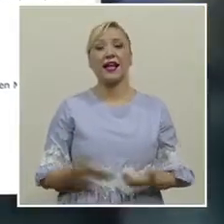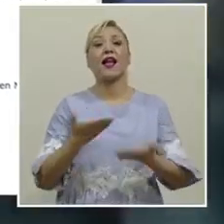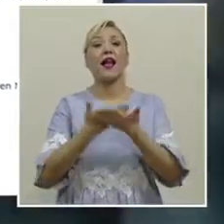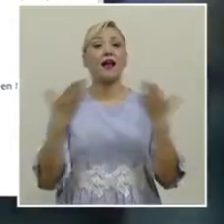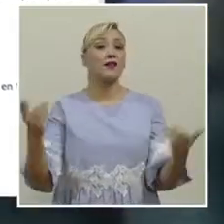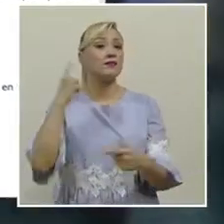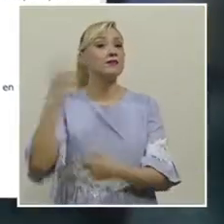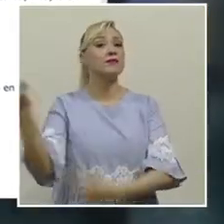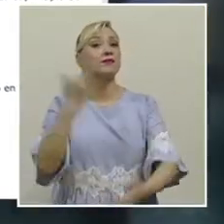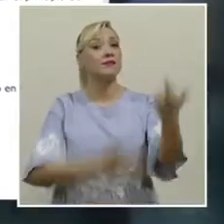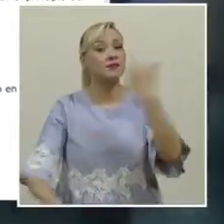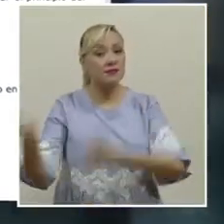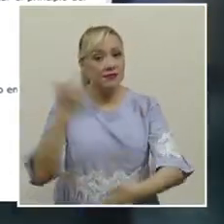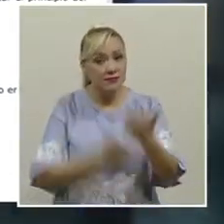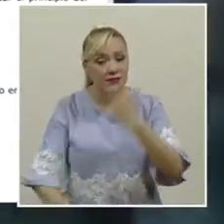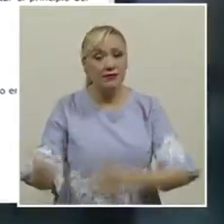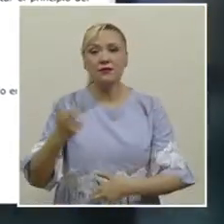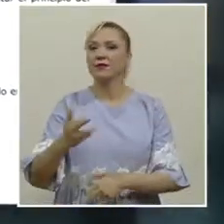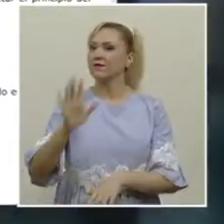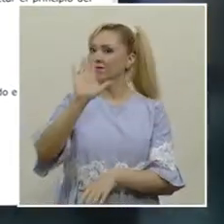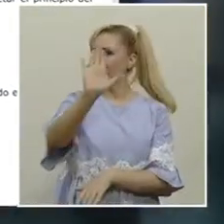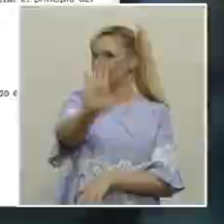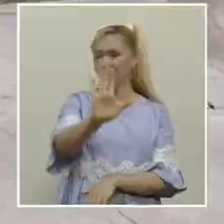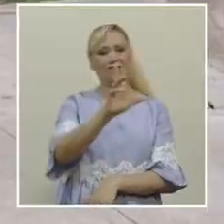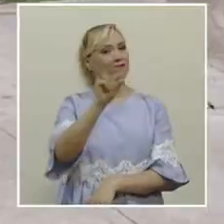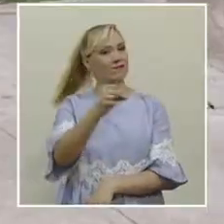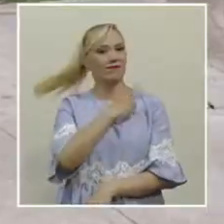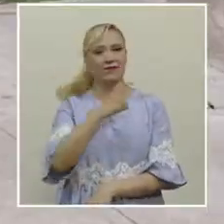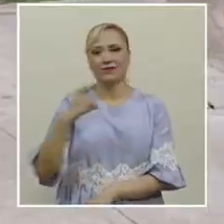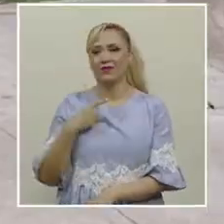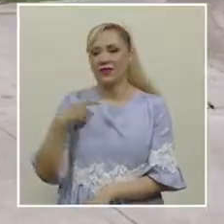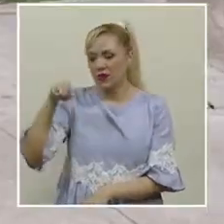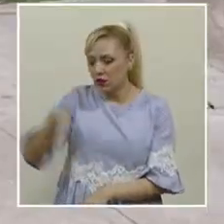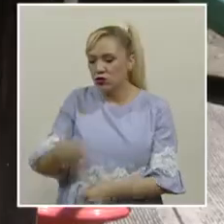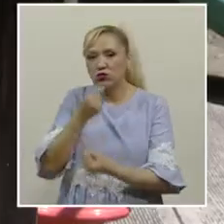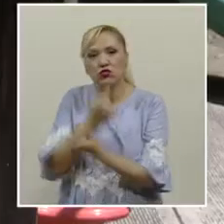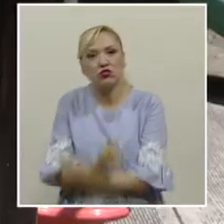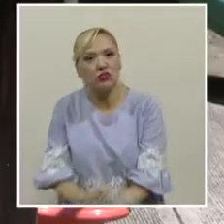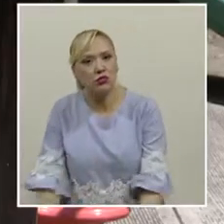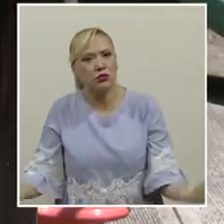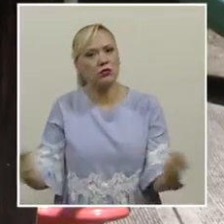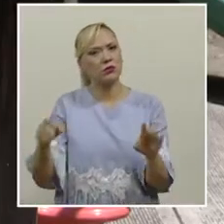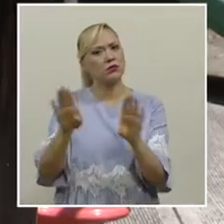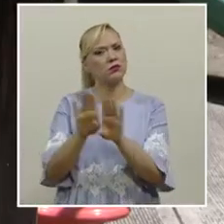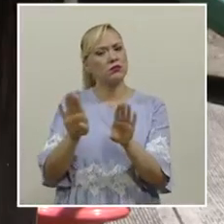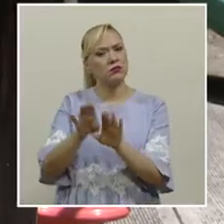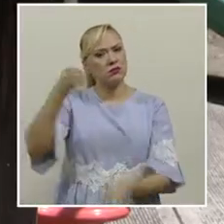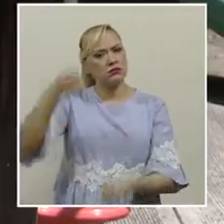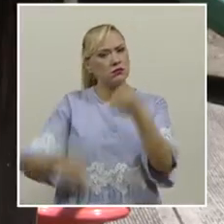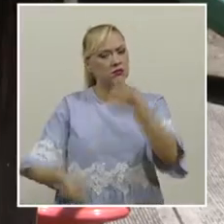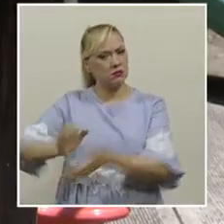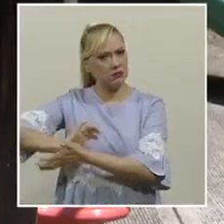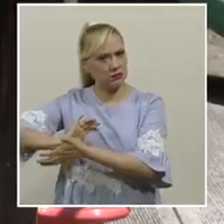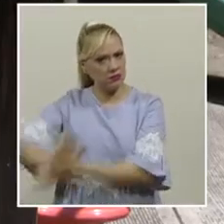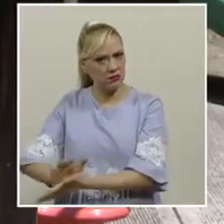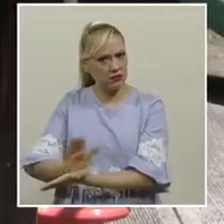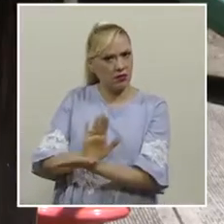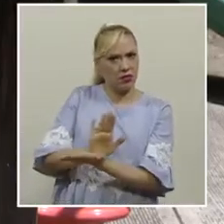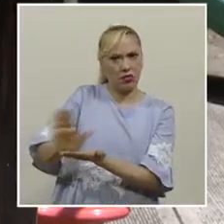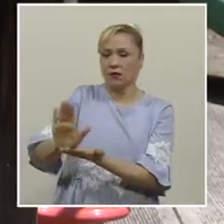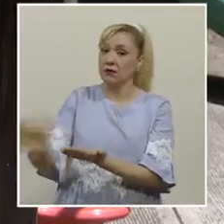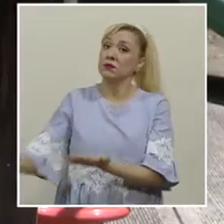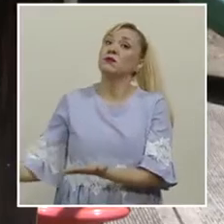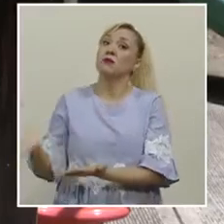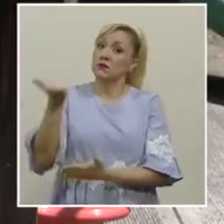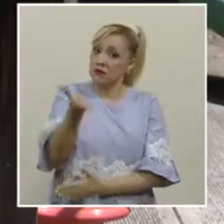Al regresar, debe eliminarse la referencia de menores en los procesos judiciales para evitar la discriminación de niñas,